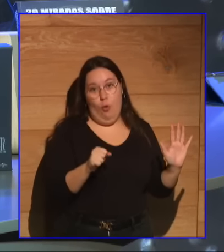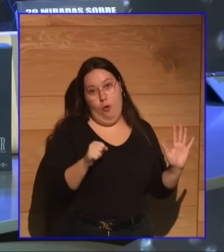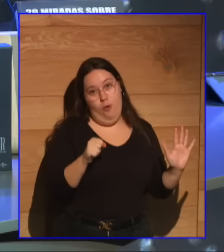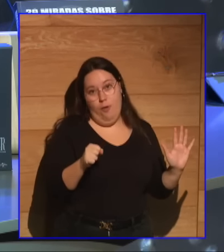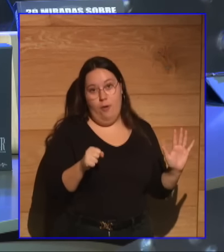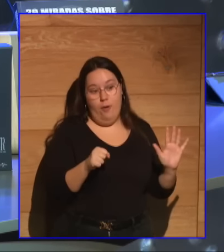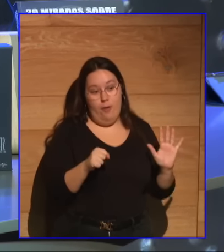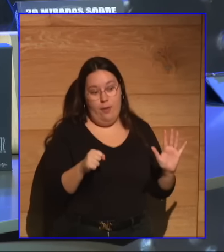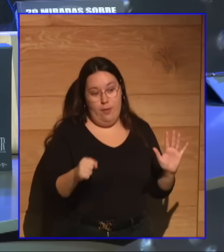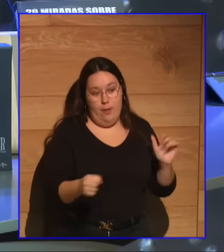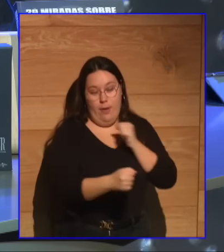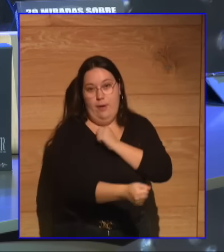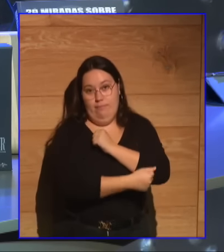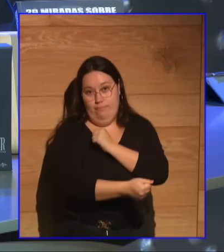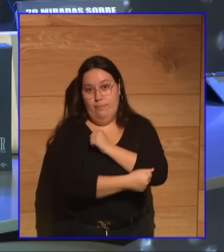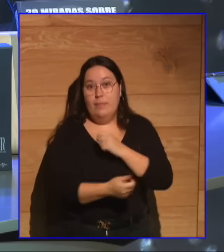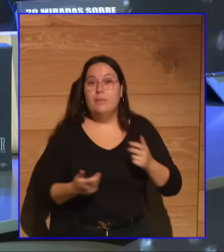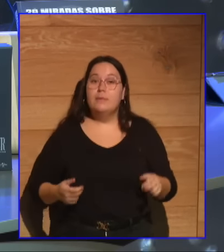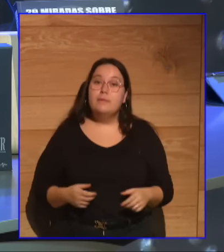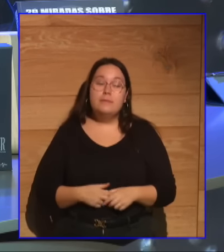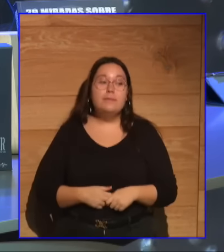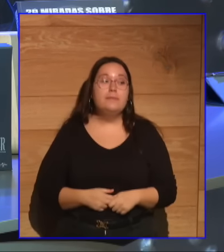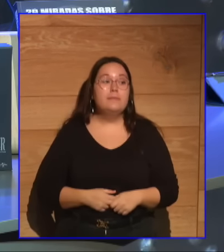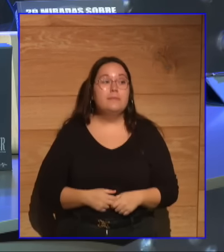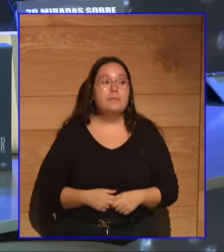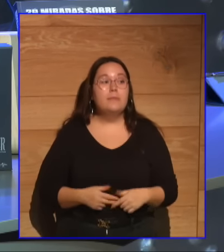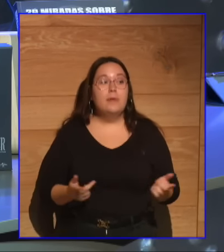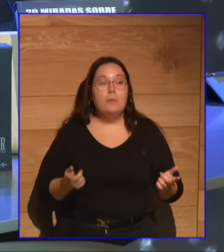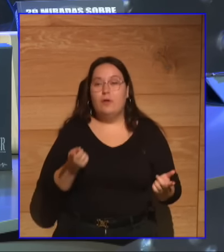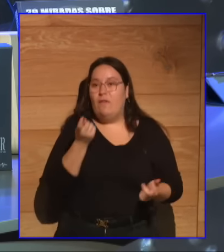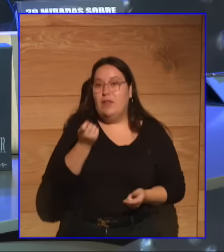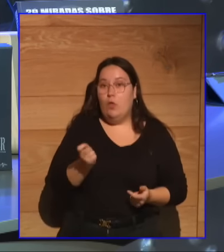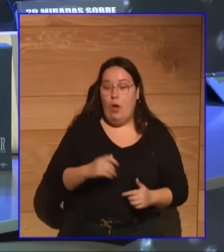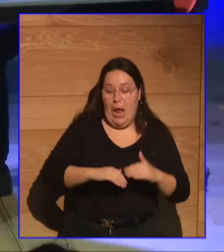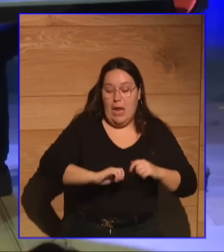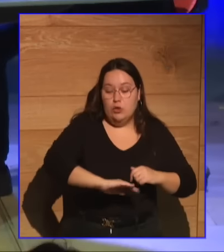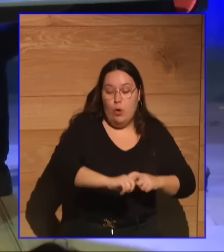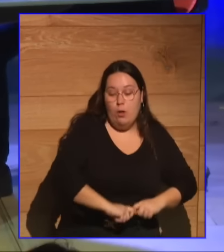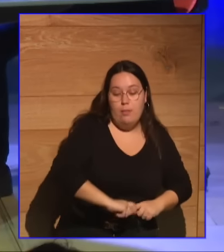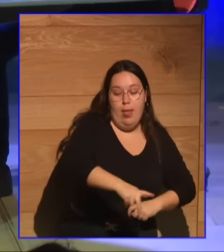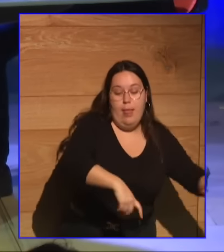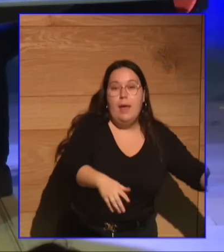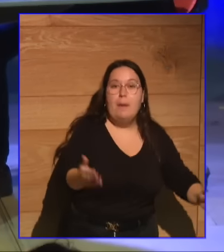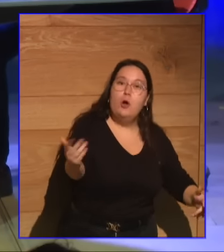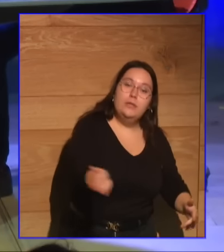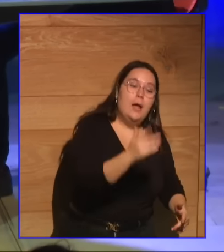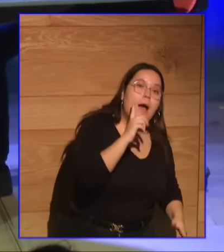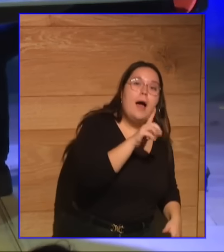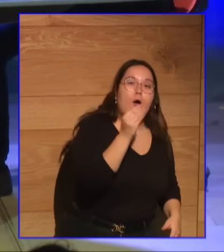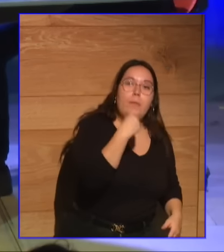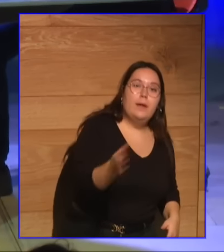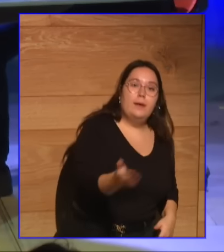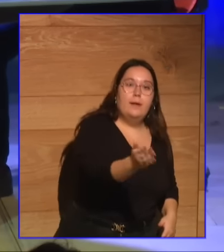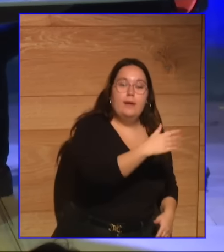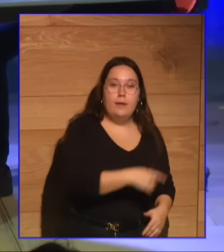garrapiñadas de no haber traído cuatro bollos. Pero te ha faltado tirarlos al suelo y decir pitas, pitas. ¿Sabes lo que le ha